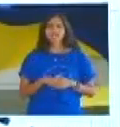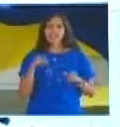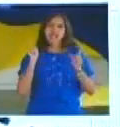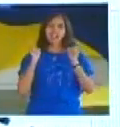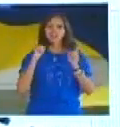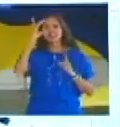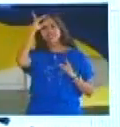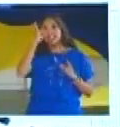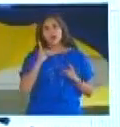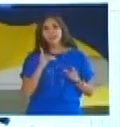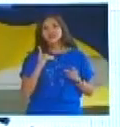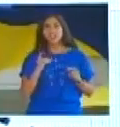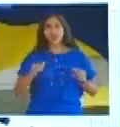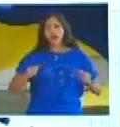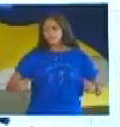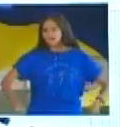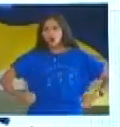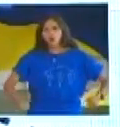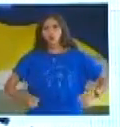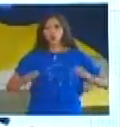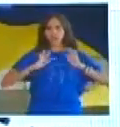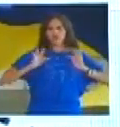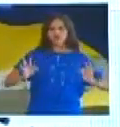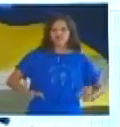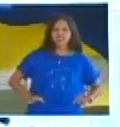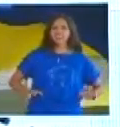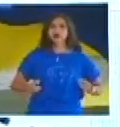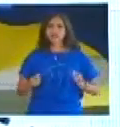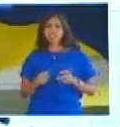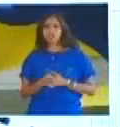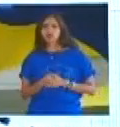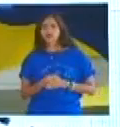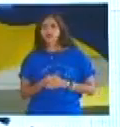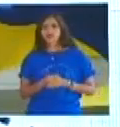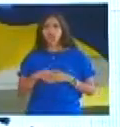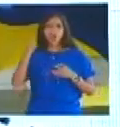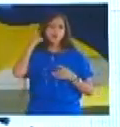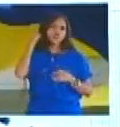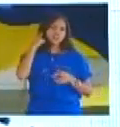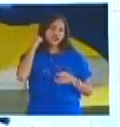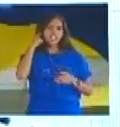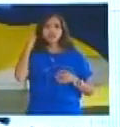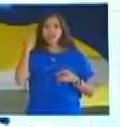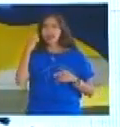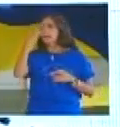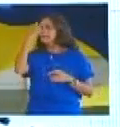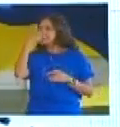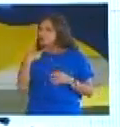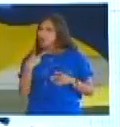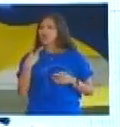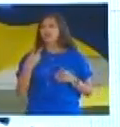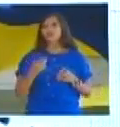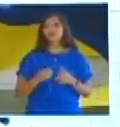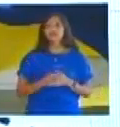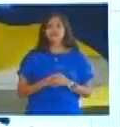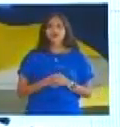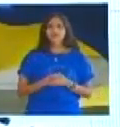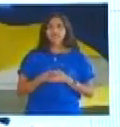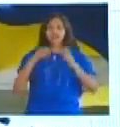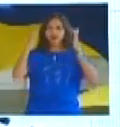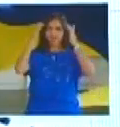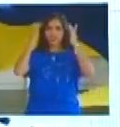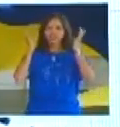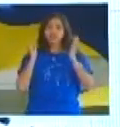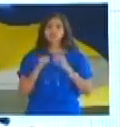tienen discapacidades motoras, físicas, motoras, auditivas, visuales,